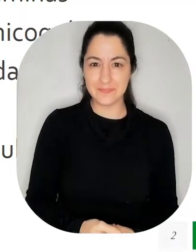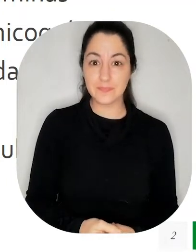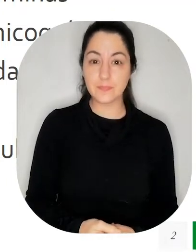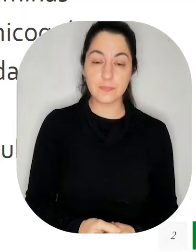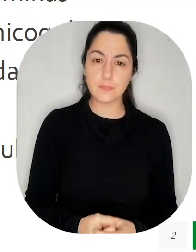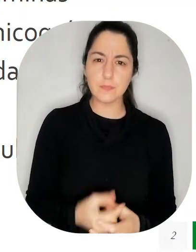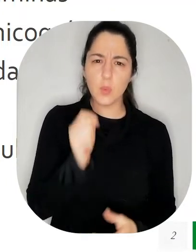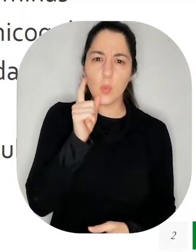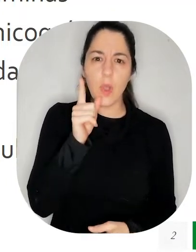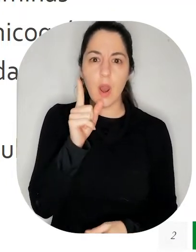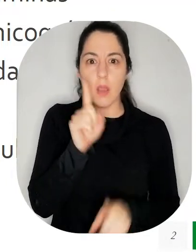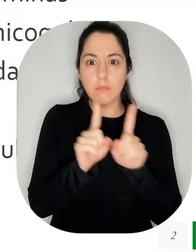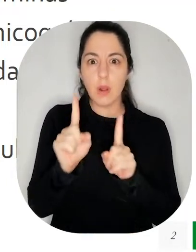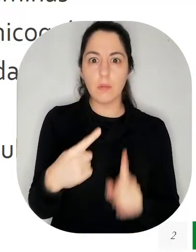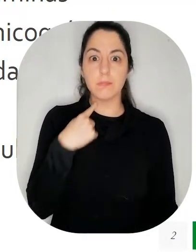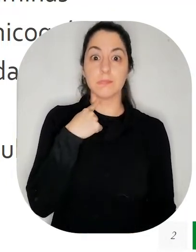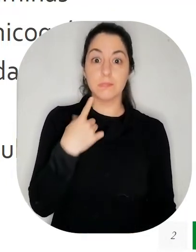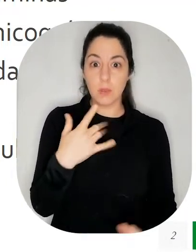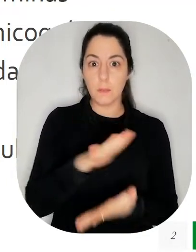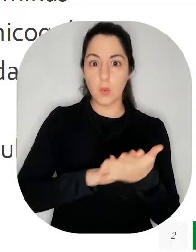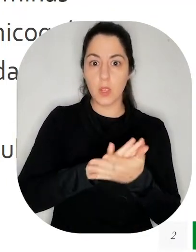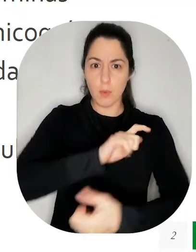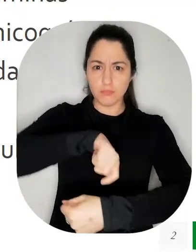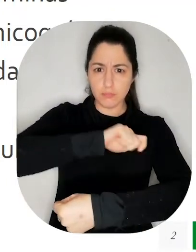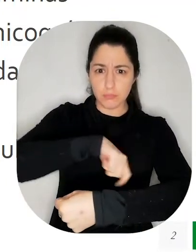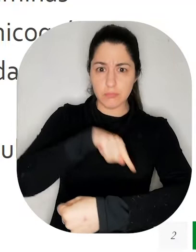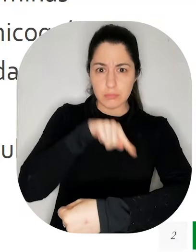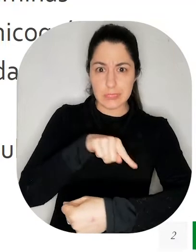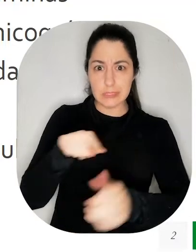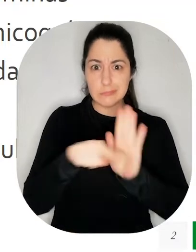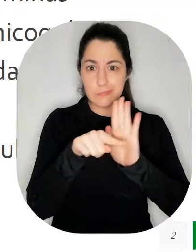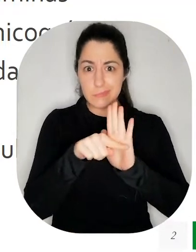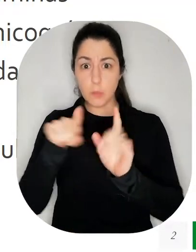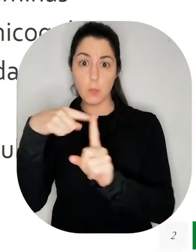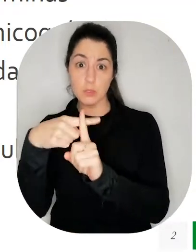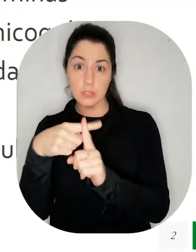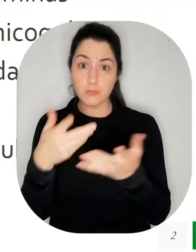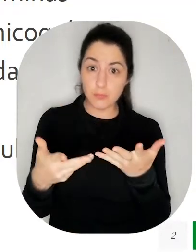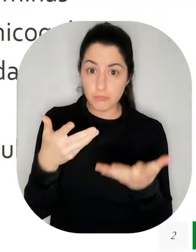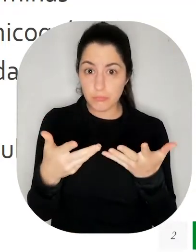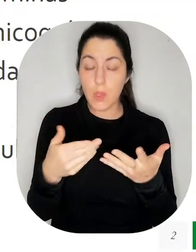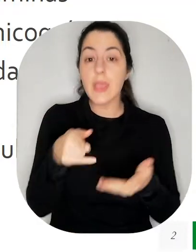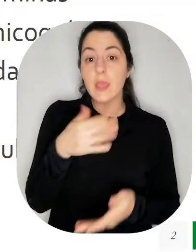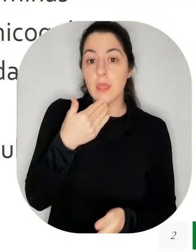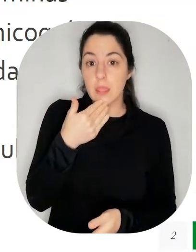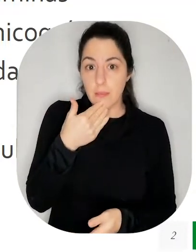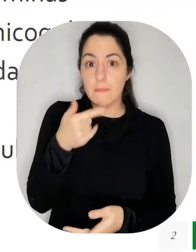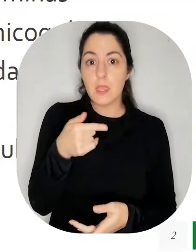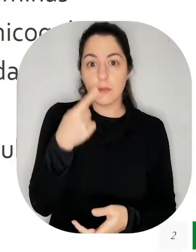sus beneficios, qué efecto pueden tener distintas preparaciones en sus componentes, aumentarlo,